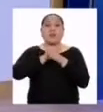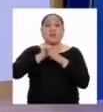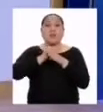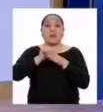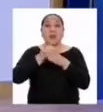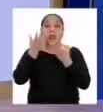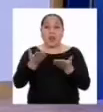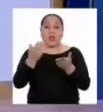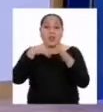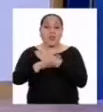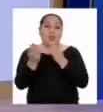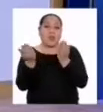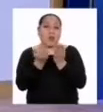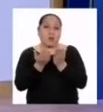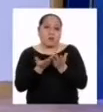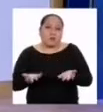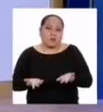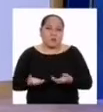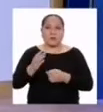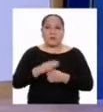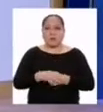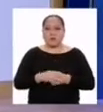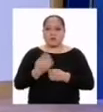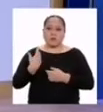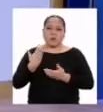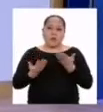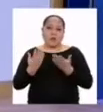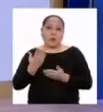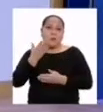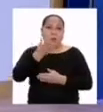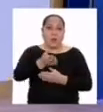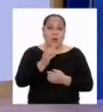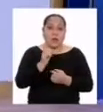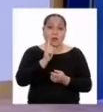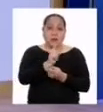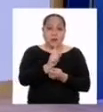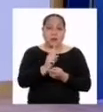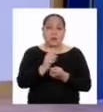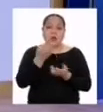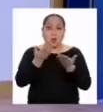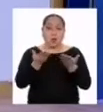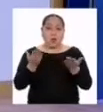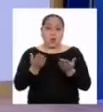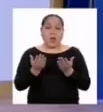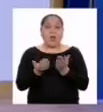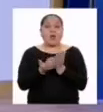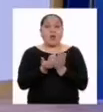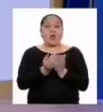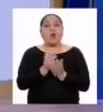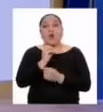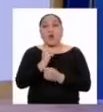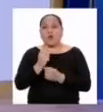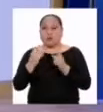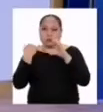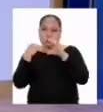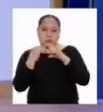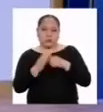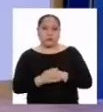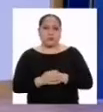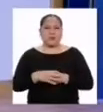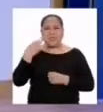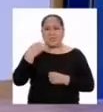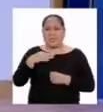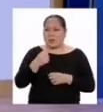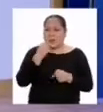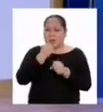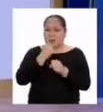practicarla en el colegio, ya sea de forma presencial o virtual. Creo que siempre podemos trabajar por una educación libre